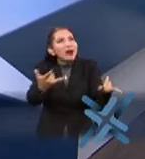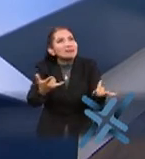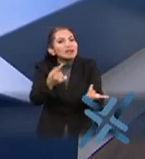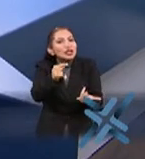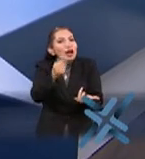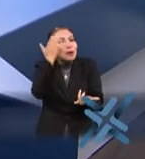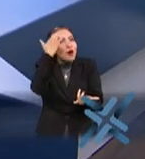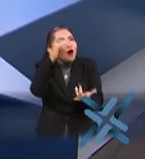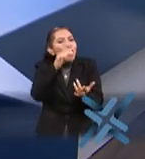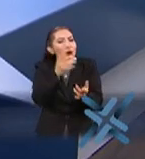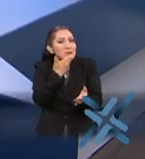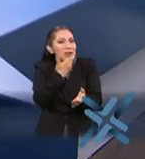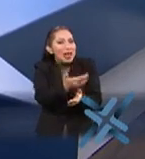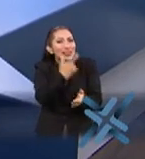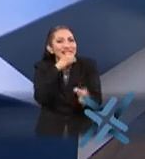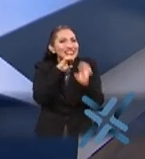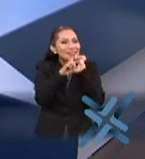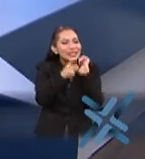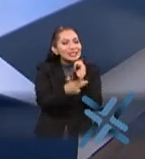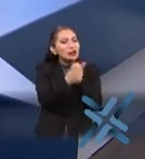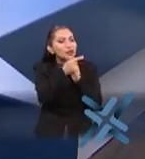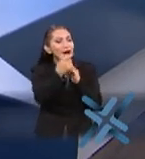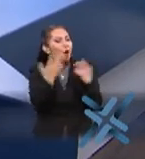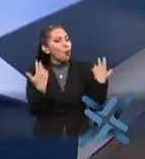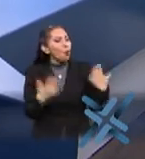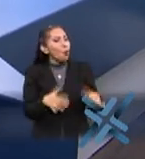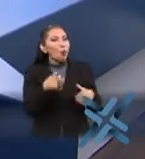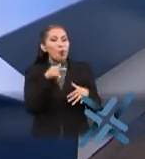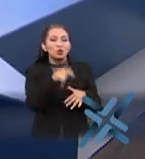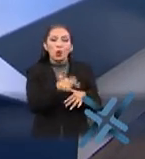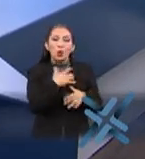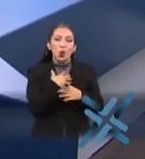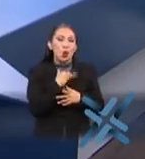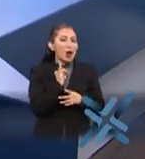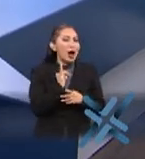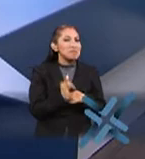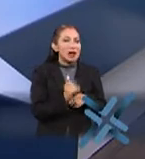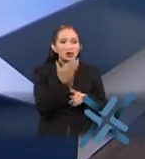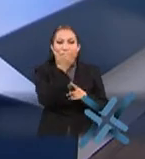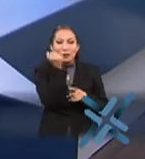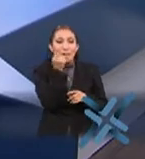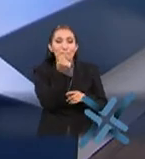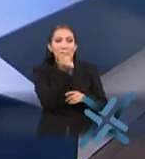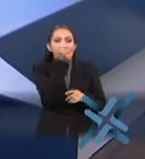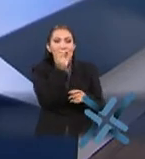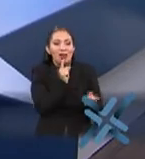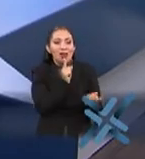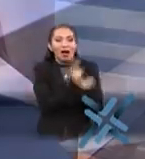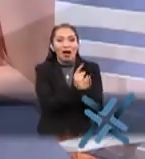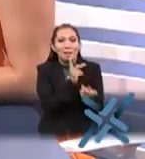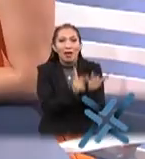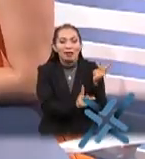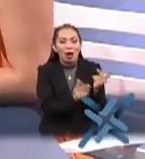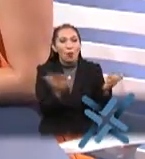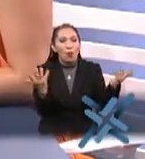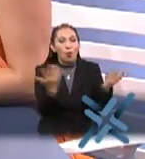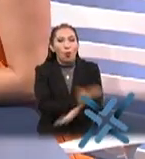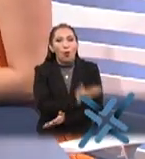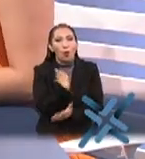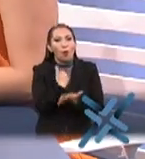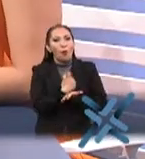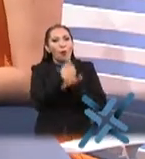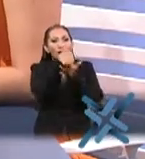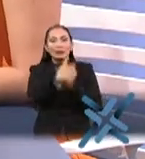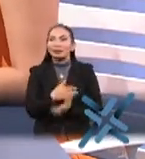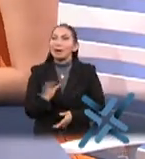enterado en estas entrevistas y que hayas dicho, no, bueno, yo esto nunca lo habría sabido si no hubiera tenido esta conversación y que todos pueden ver y seguir, por